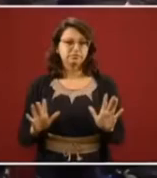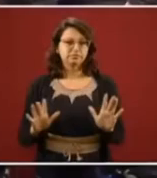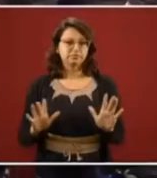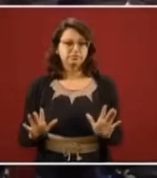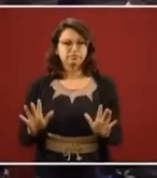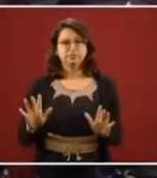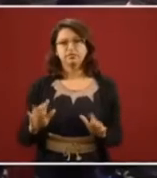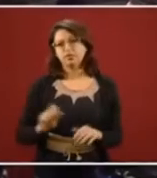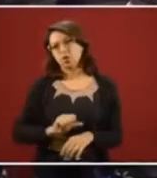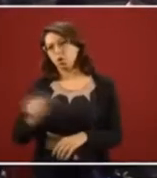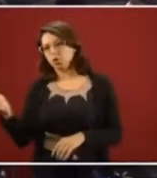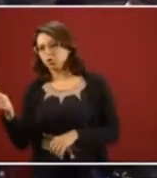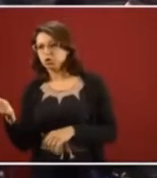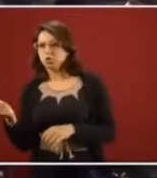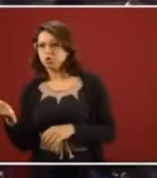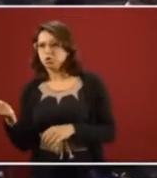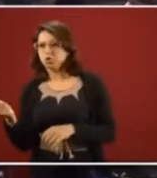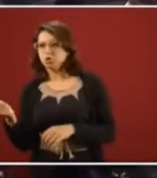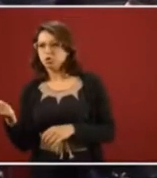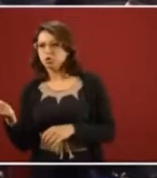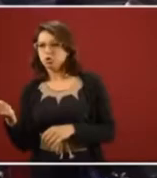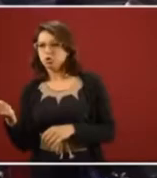con matices